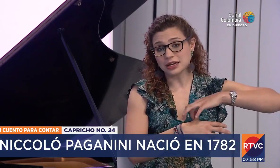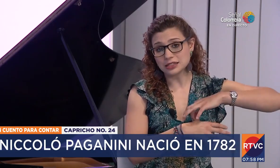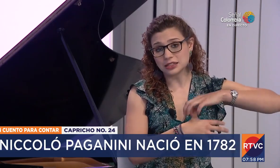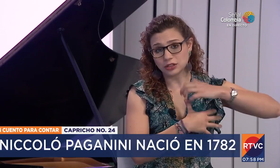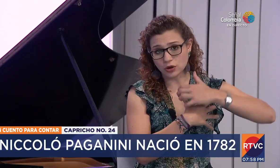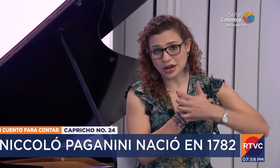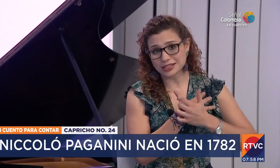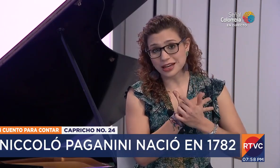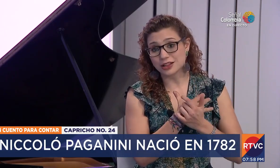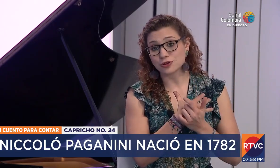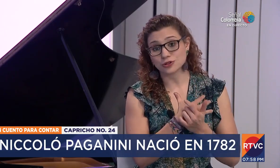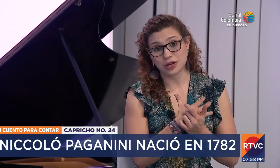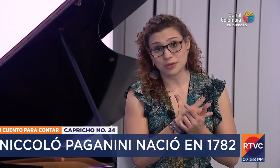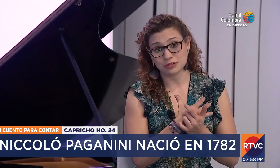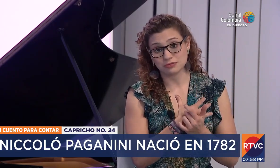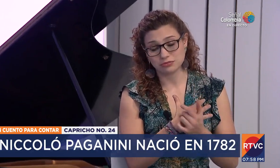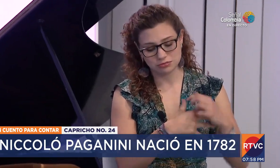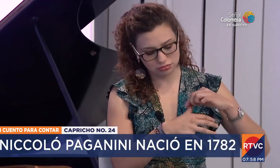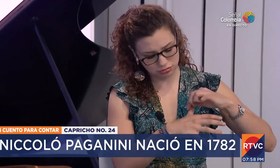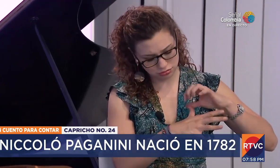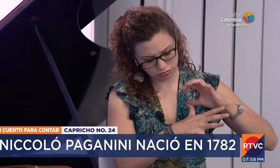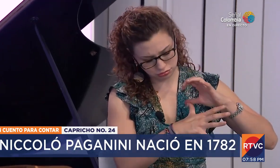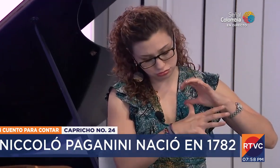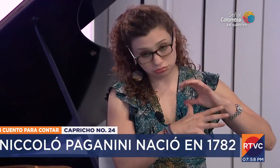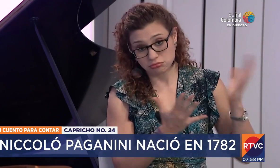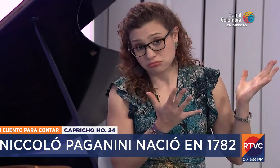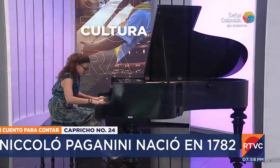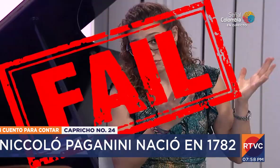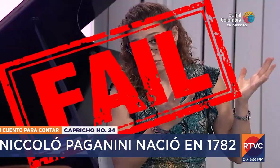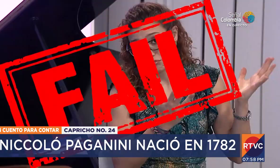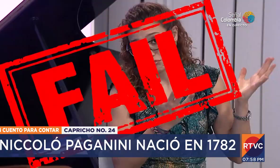hacia atrás y tocarse el dorso de la mano.